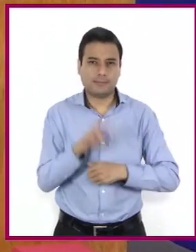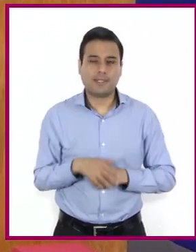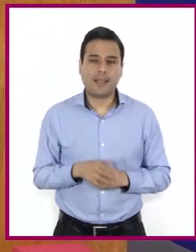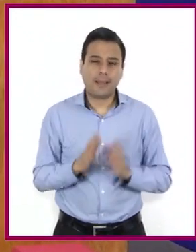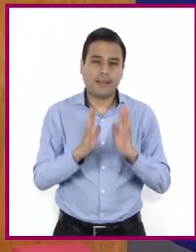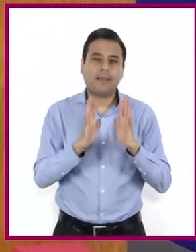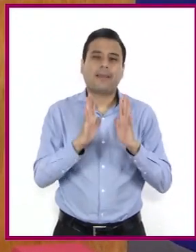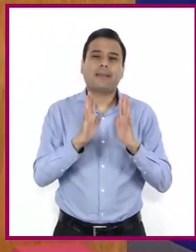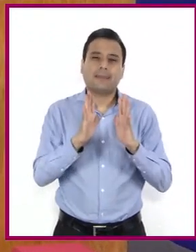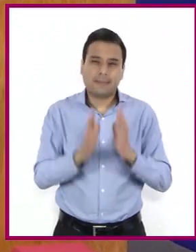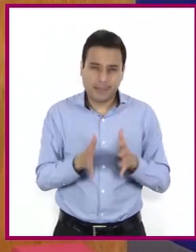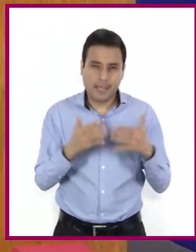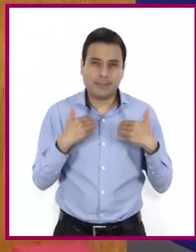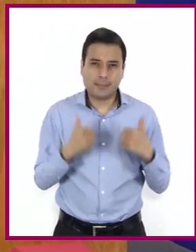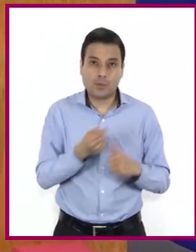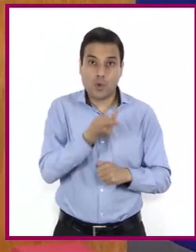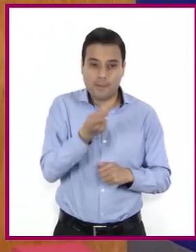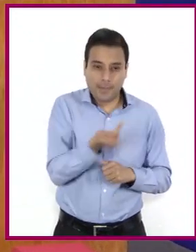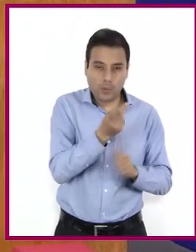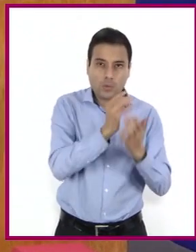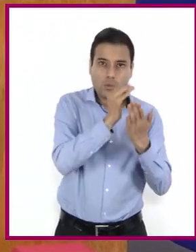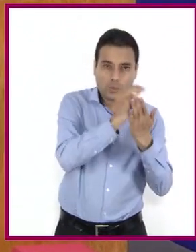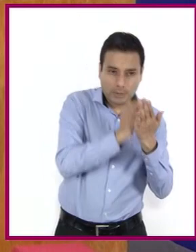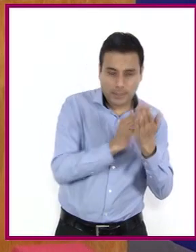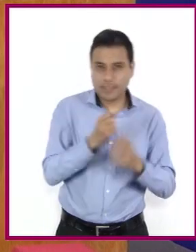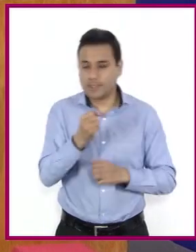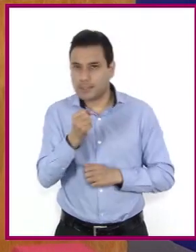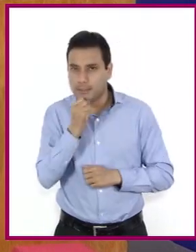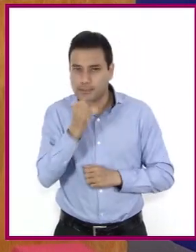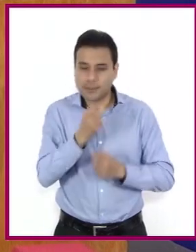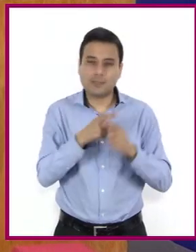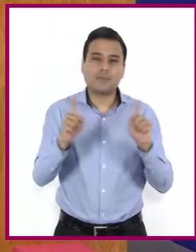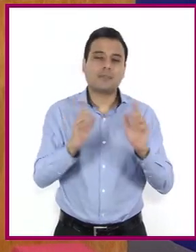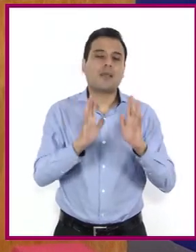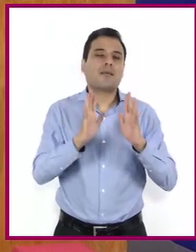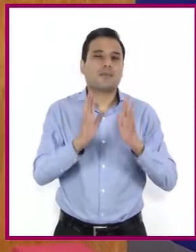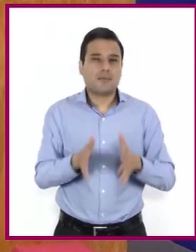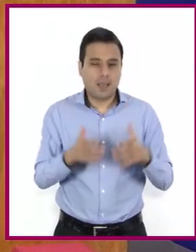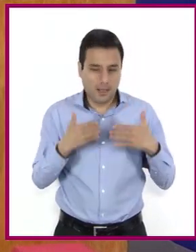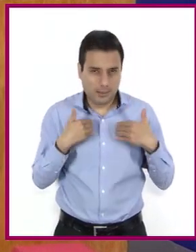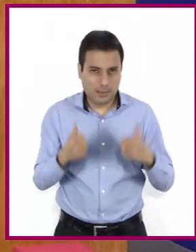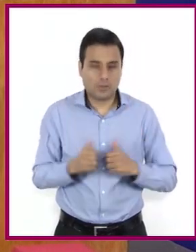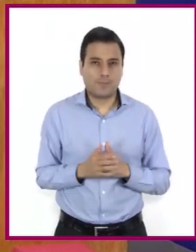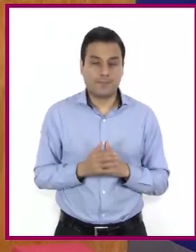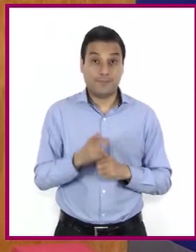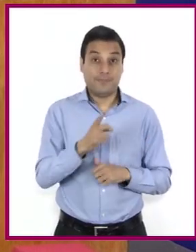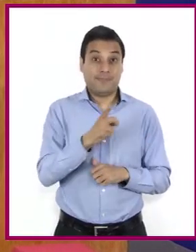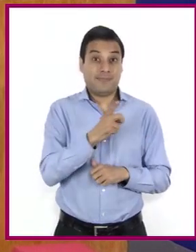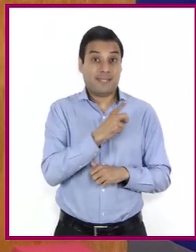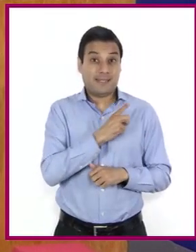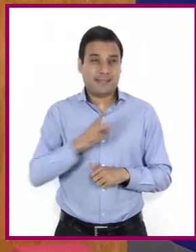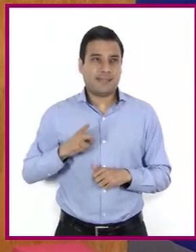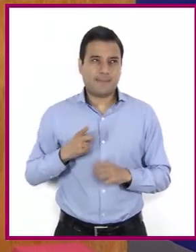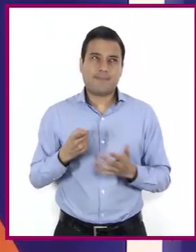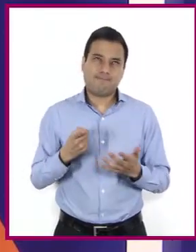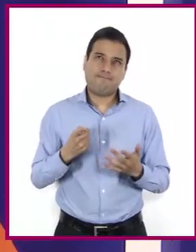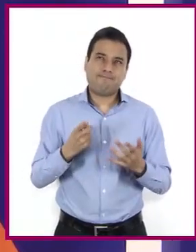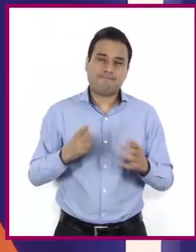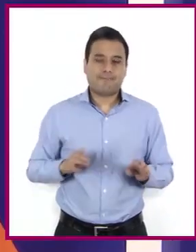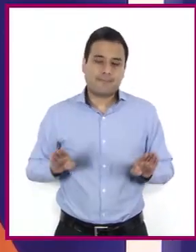clara la diferencia entre entrevista y encuesta, profesora. Además de que entiendo que deben aplicarse en distintas